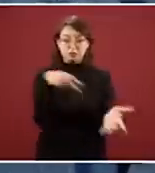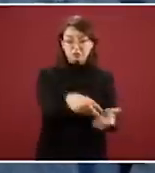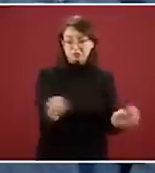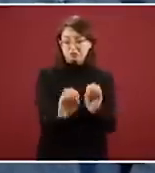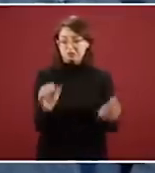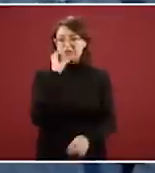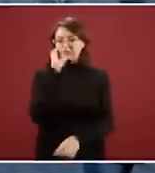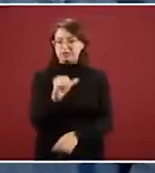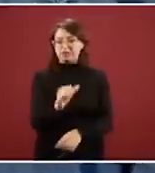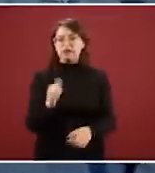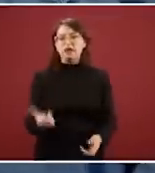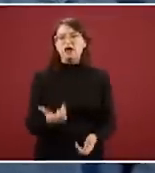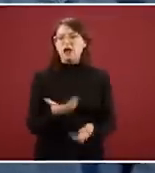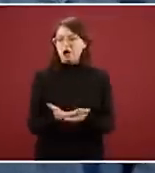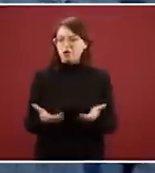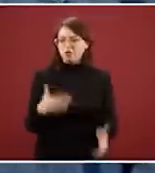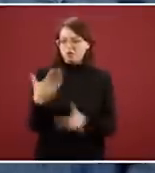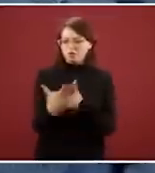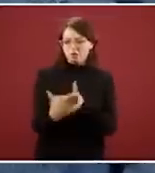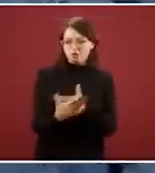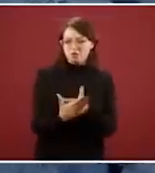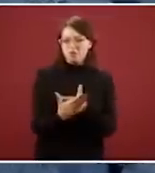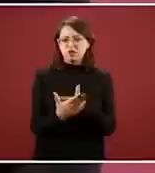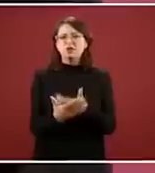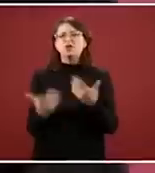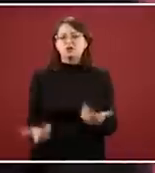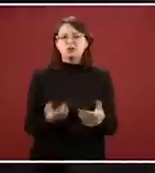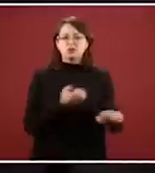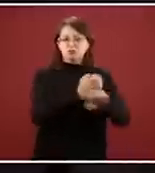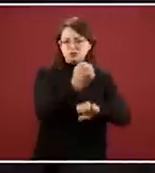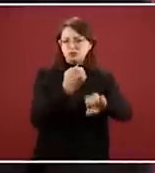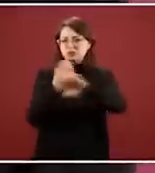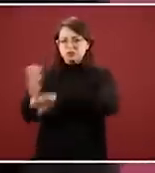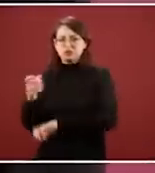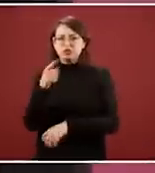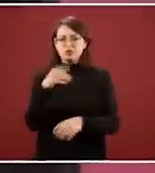actividad en los estados donde habrá estas elecciones? Lo mismo,